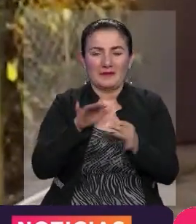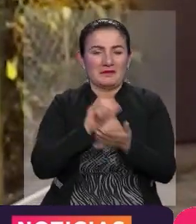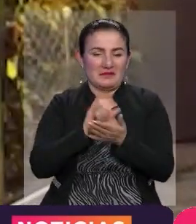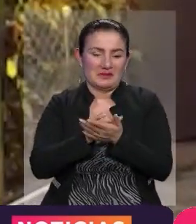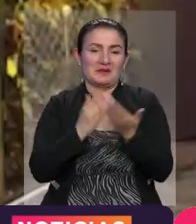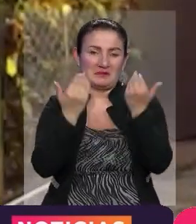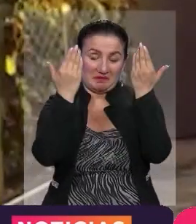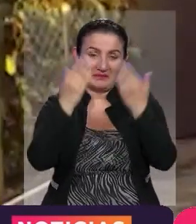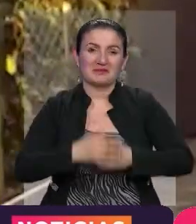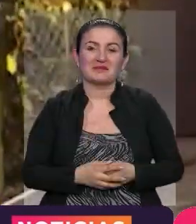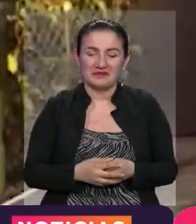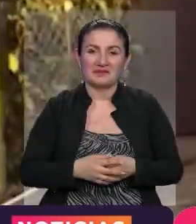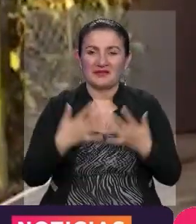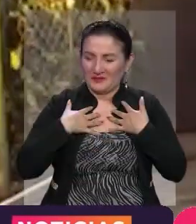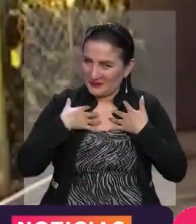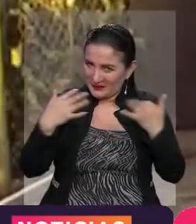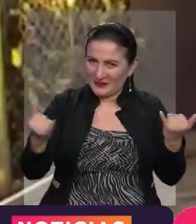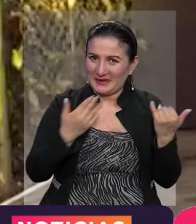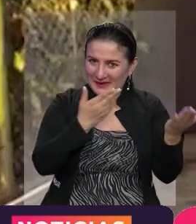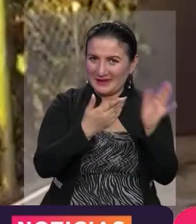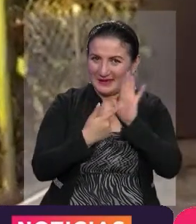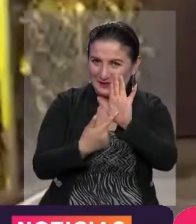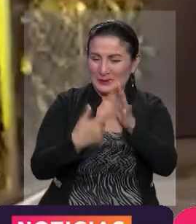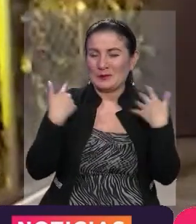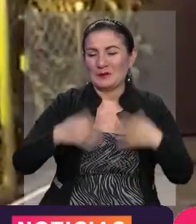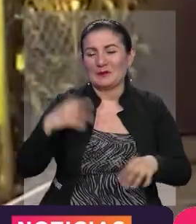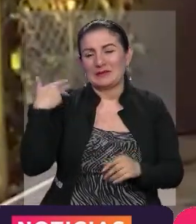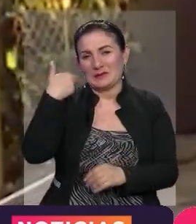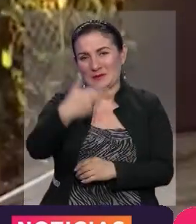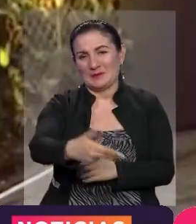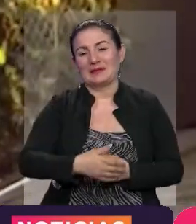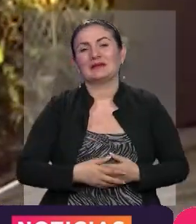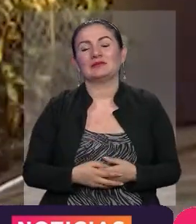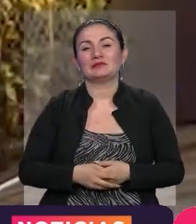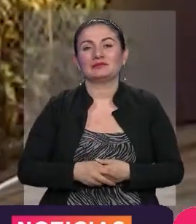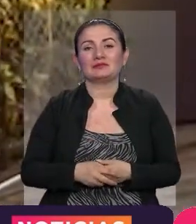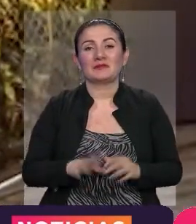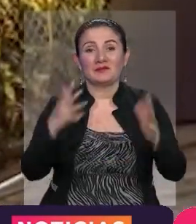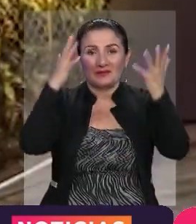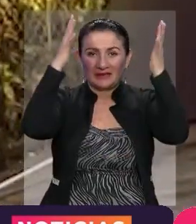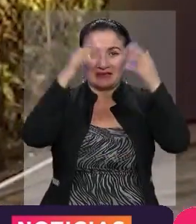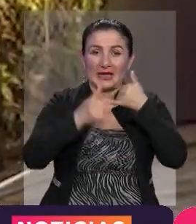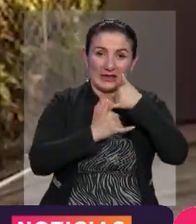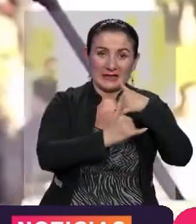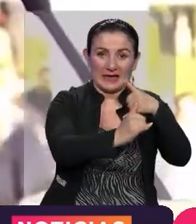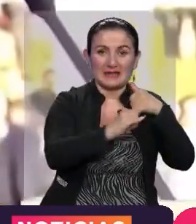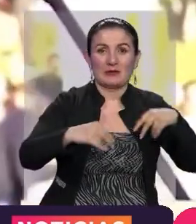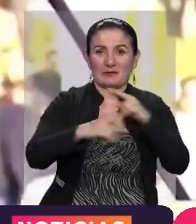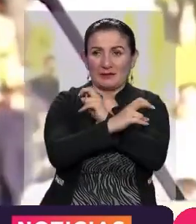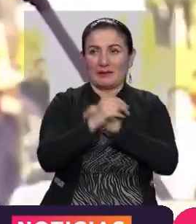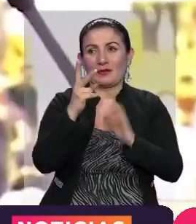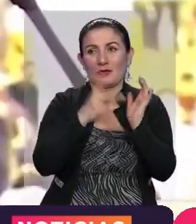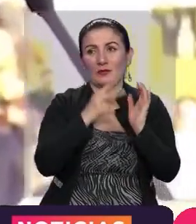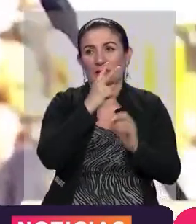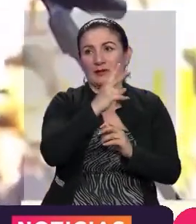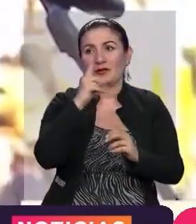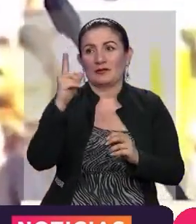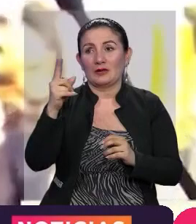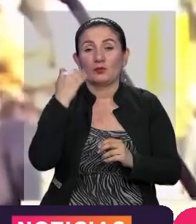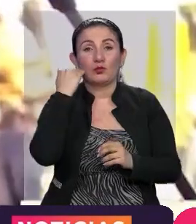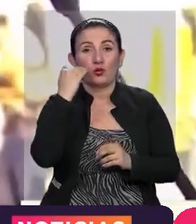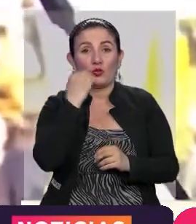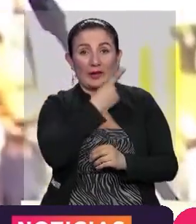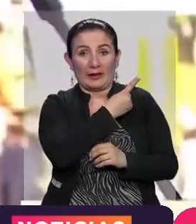Así que muy felices con este momento histórico que pudimos tener en este festival de ya hasta el parque 2022 la maestra